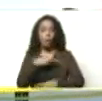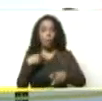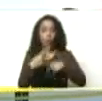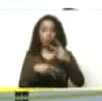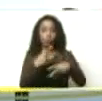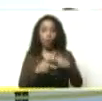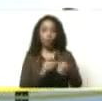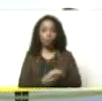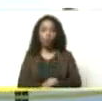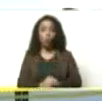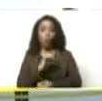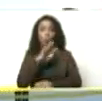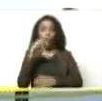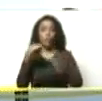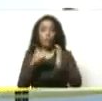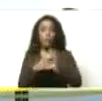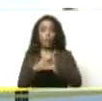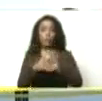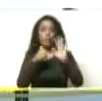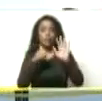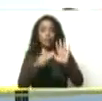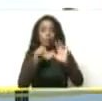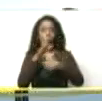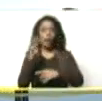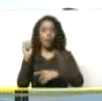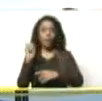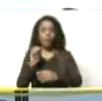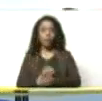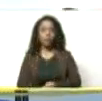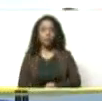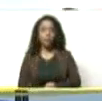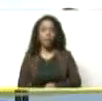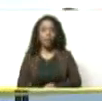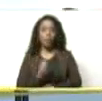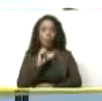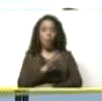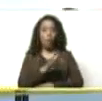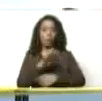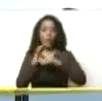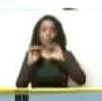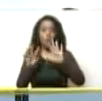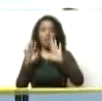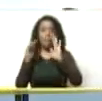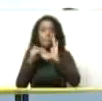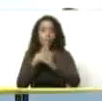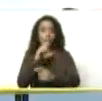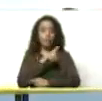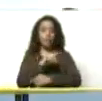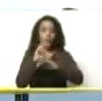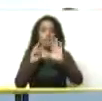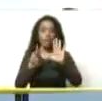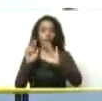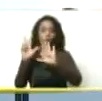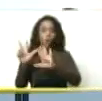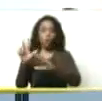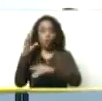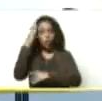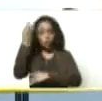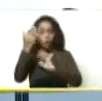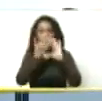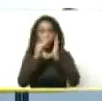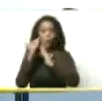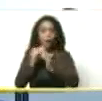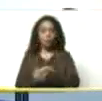40 1640 o sea de 49 mil 178 consejos comunales